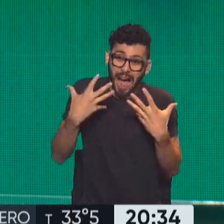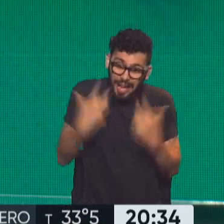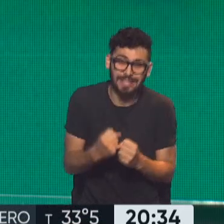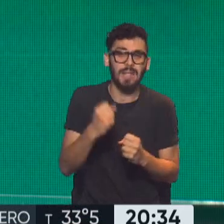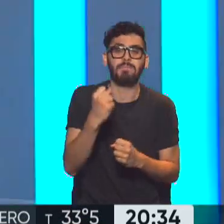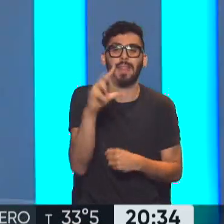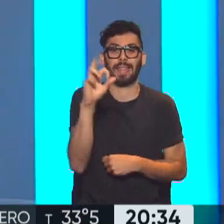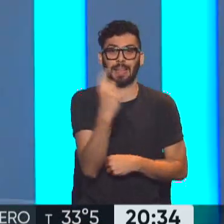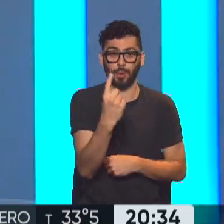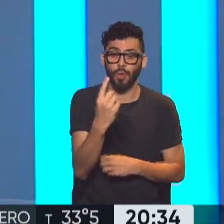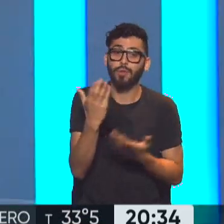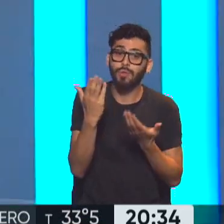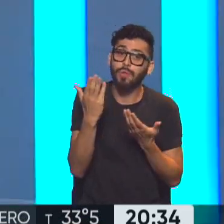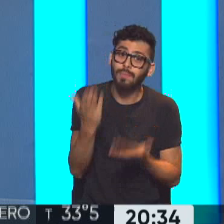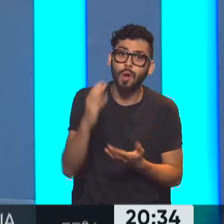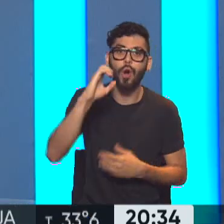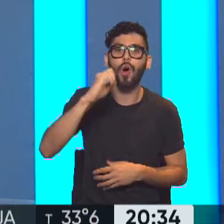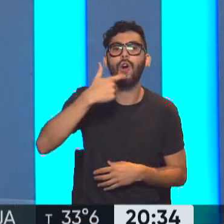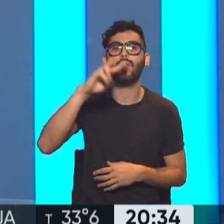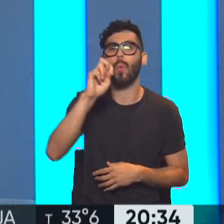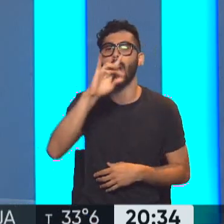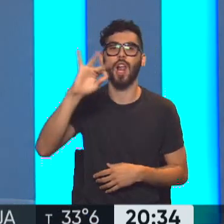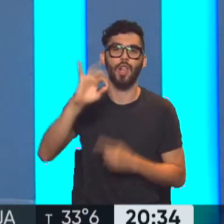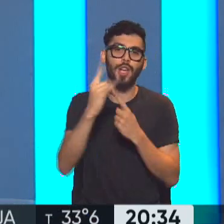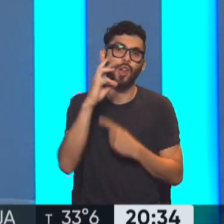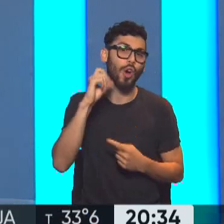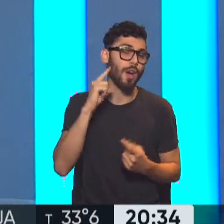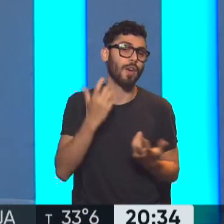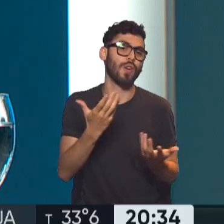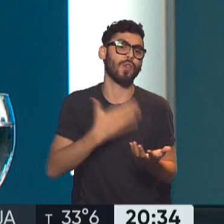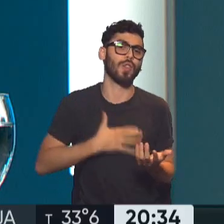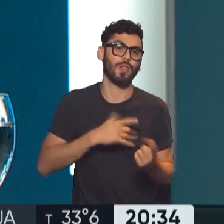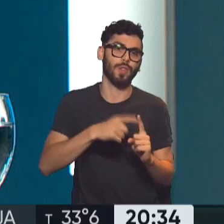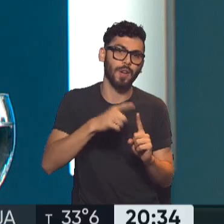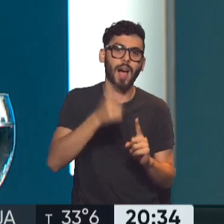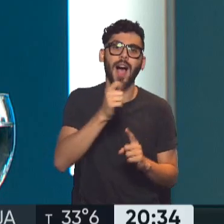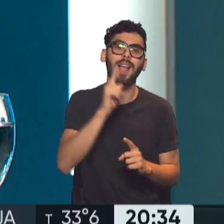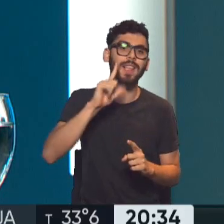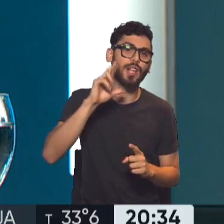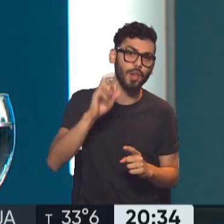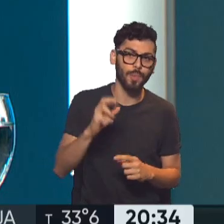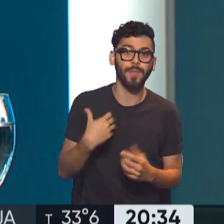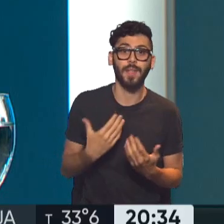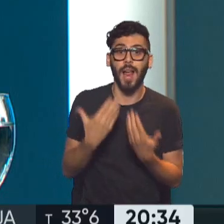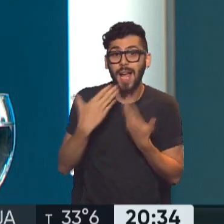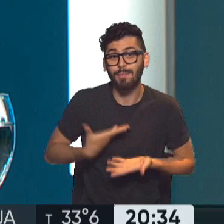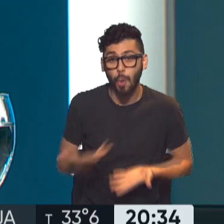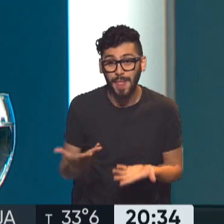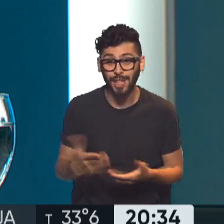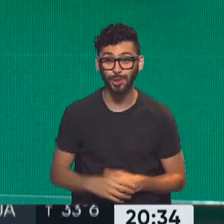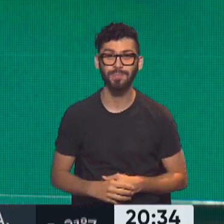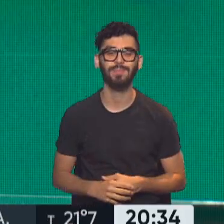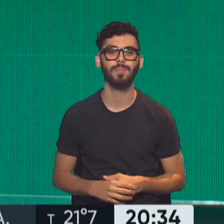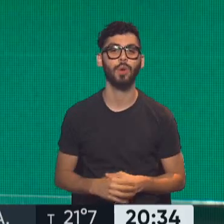Osvaldo Quiroga, ¿cómo le va? Bienvenido. Muy bien, muy contento que está Atilio Borón. Señora Atilio Borón, ¿cómo le va? Gracias por estar acá hoy. Muy amable, gracias por la invitación.